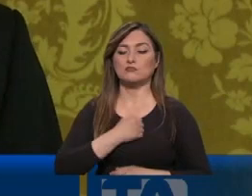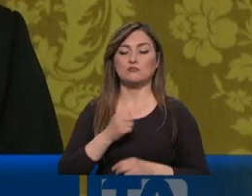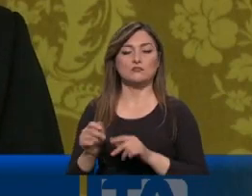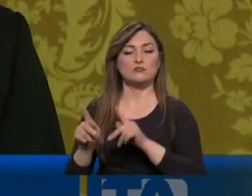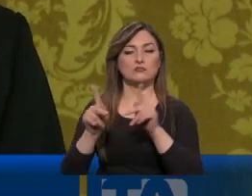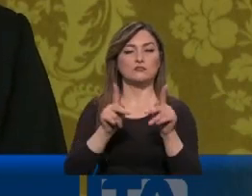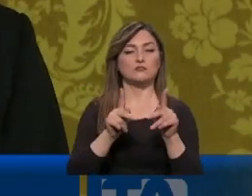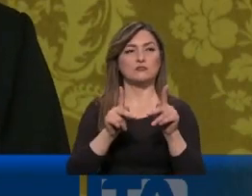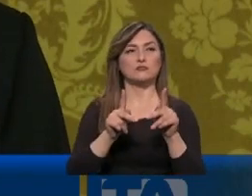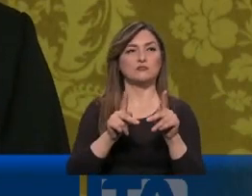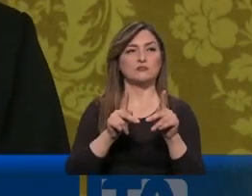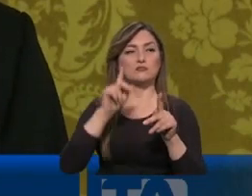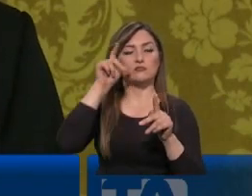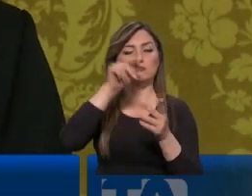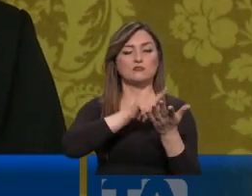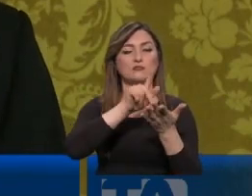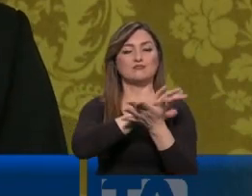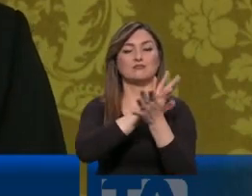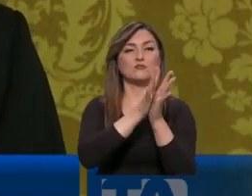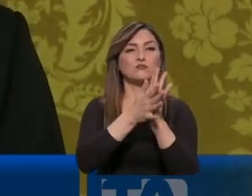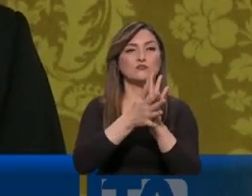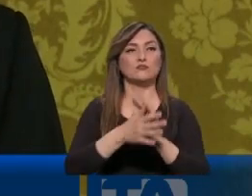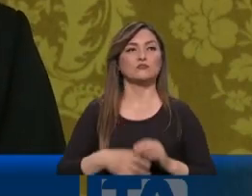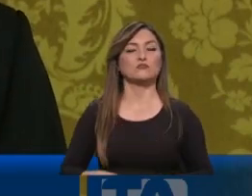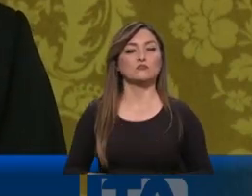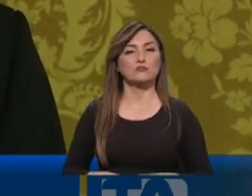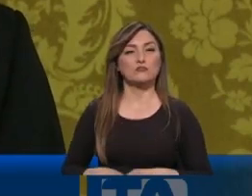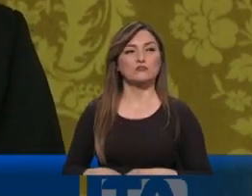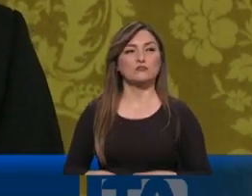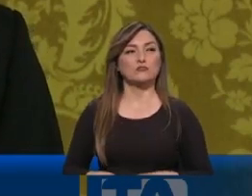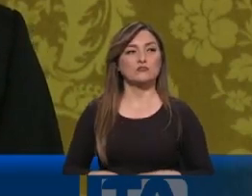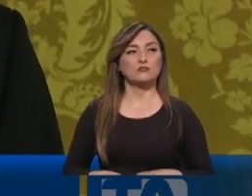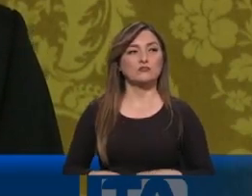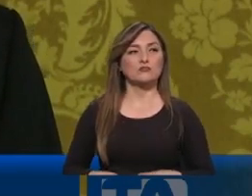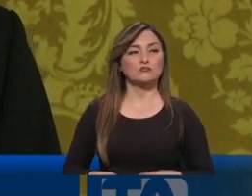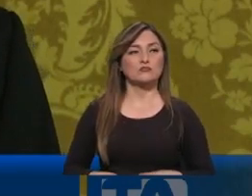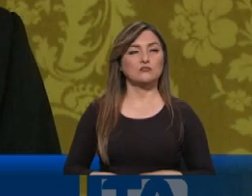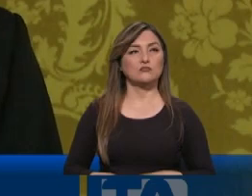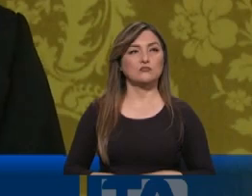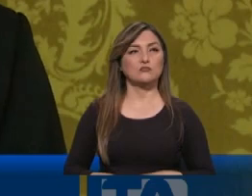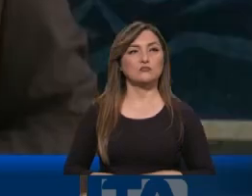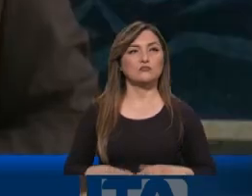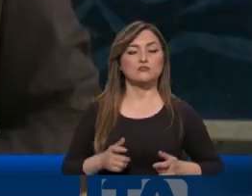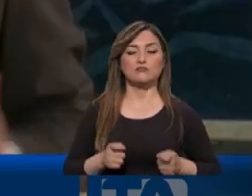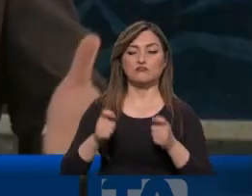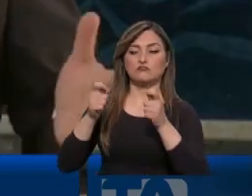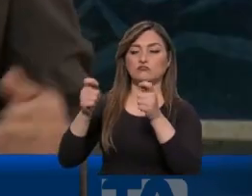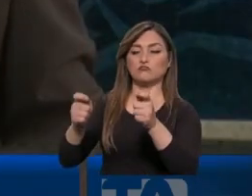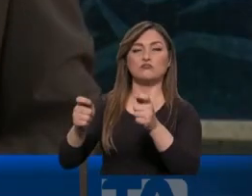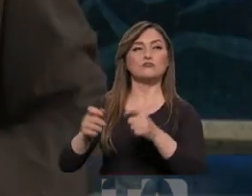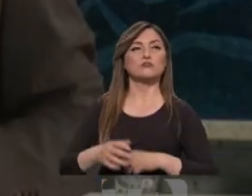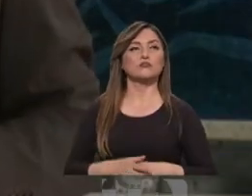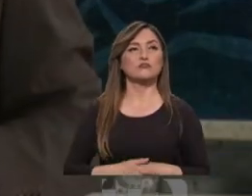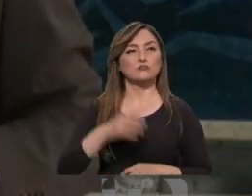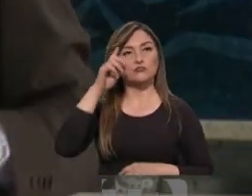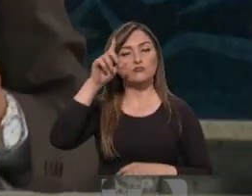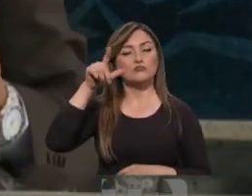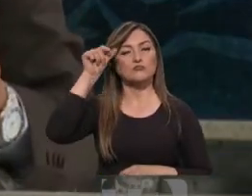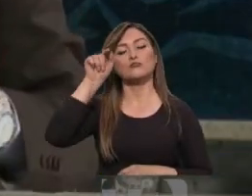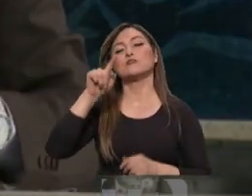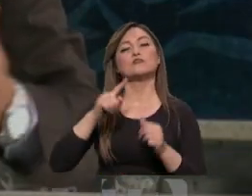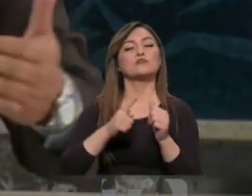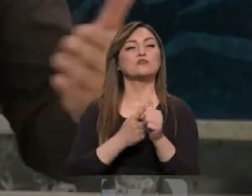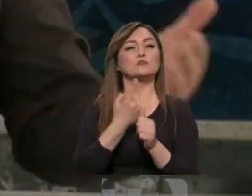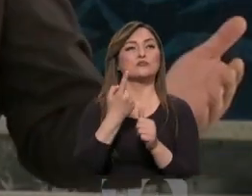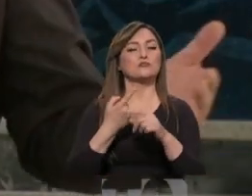con costo cero para el Estado y que formalmente me permito hacer la entrega, señor presidente. Según el gobierno, este es el